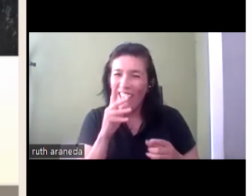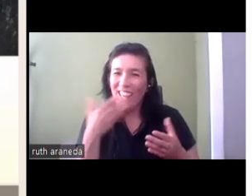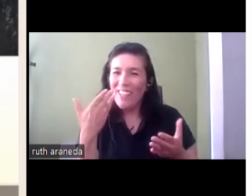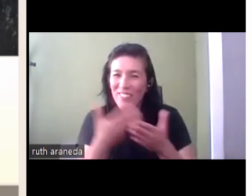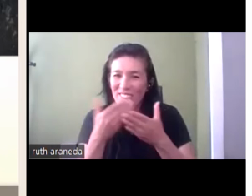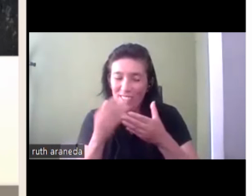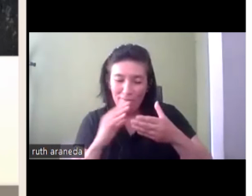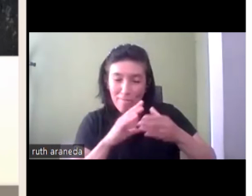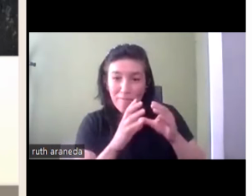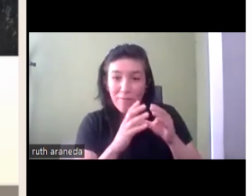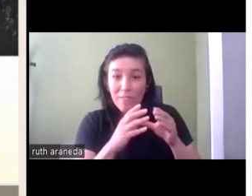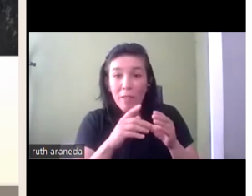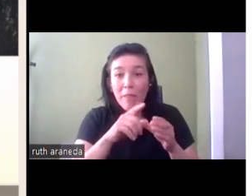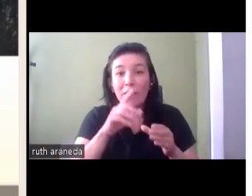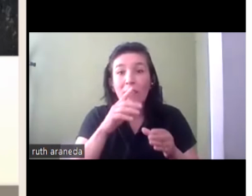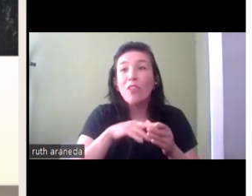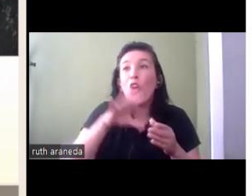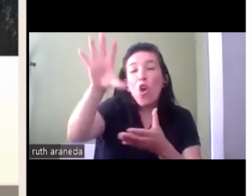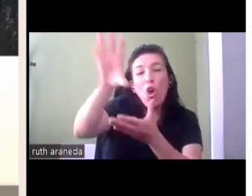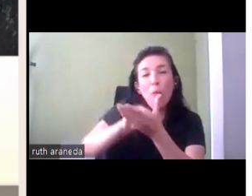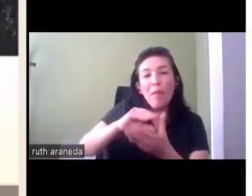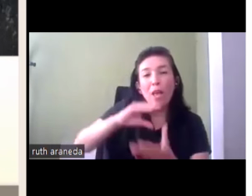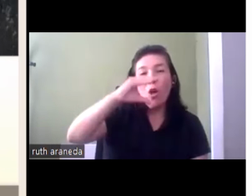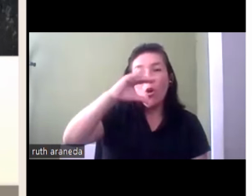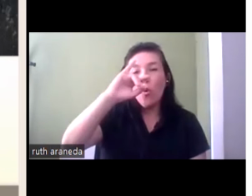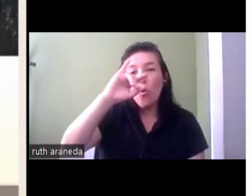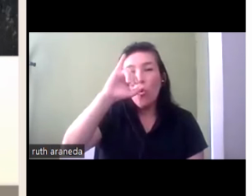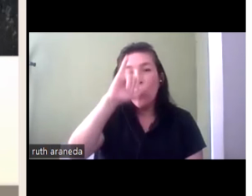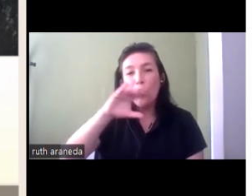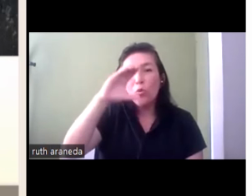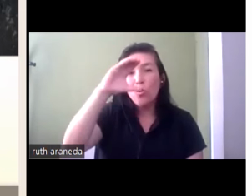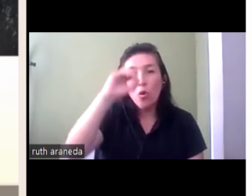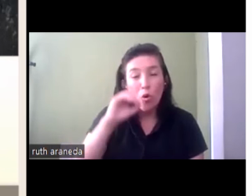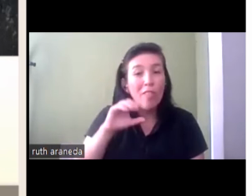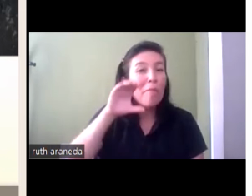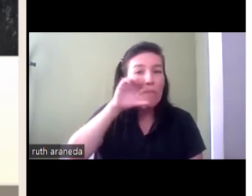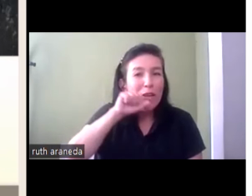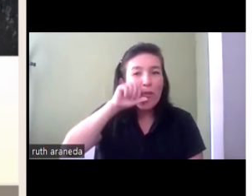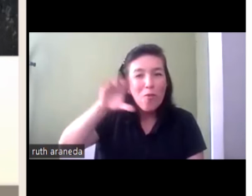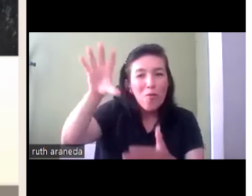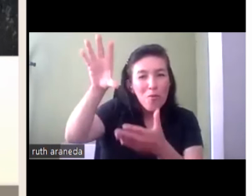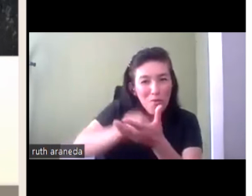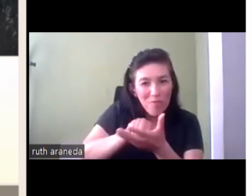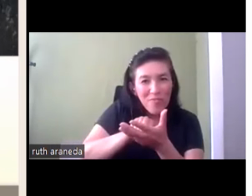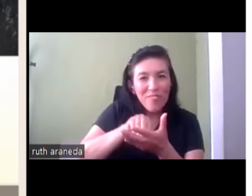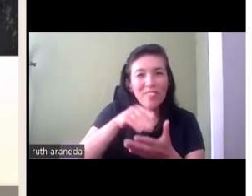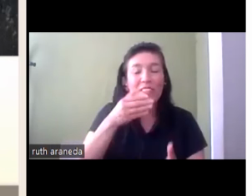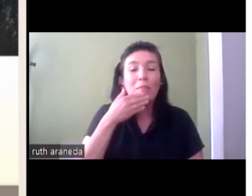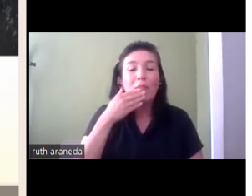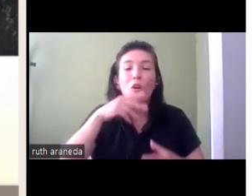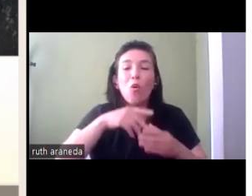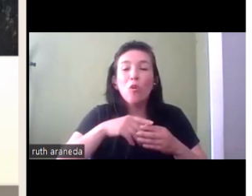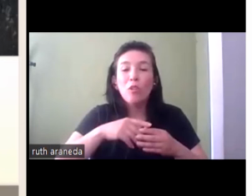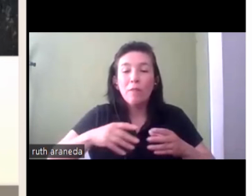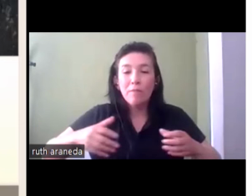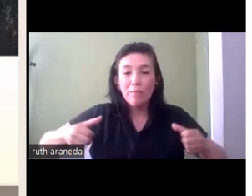de diseños locales y cusqueños, ¿ya? Y aparecen nuevos tipos cerámicos de raicá incaica, que son clásicos, que son los aríbalos,